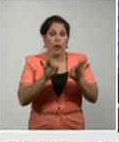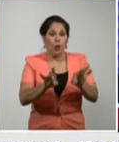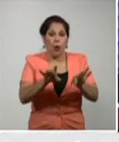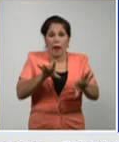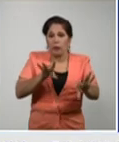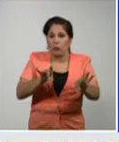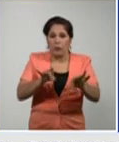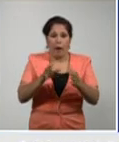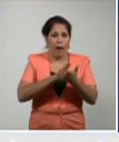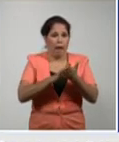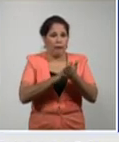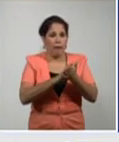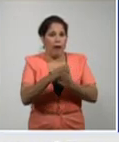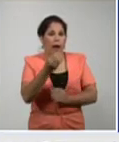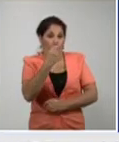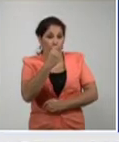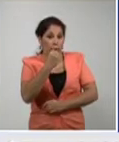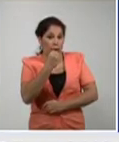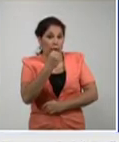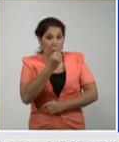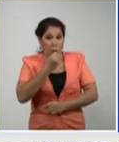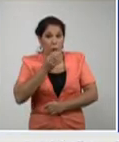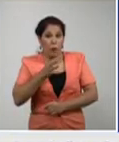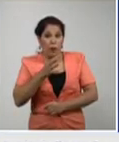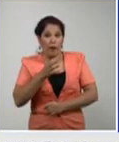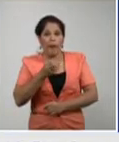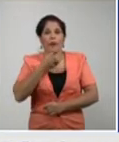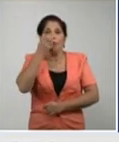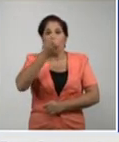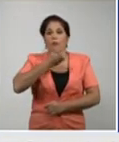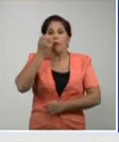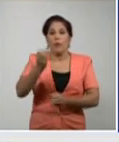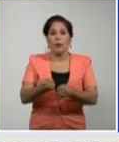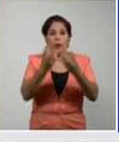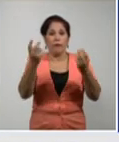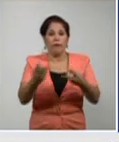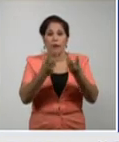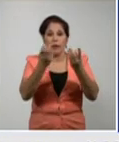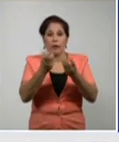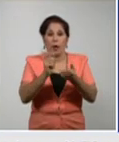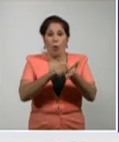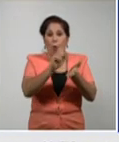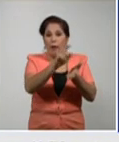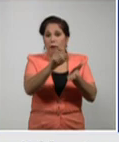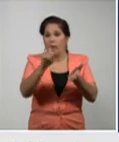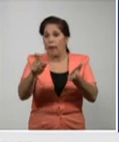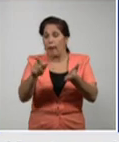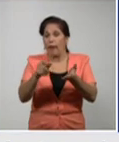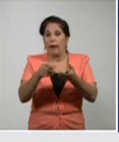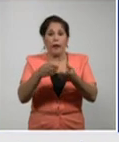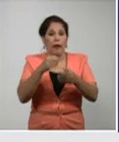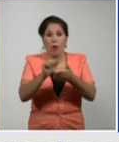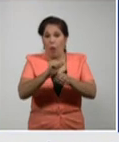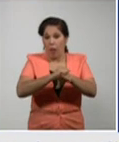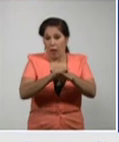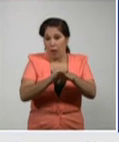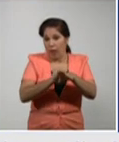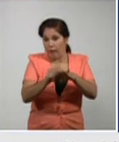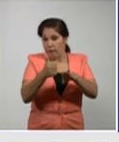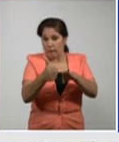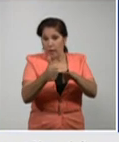¿En alimentos, por ejemplo? En alimentos, en frutas y verduras del supermercado, que sabes que se comen crudas. Muchas de